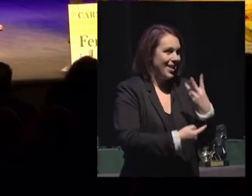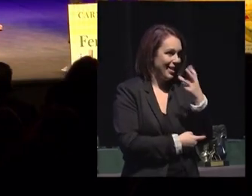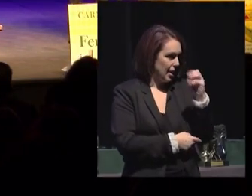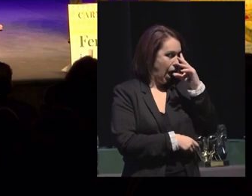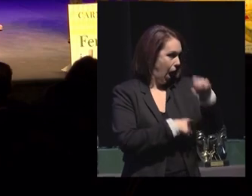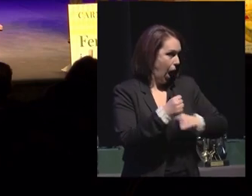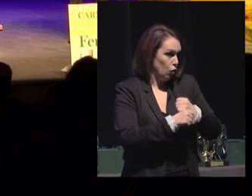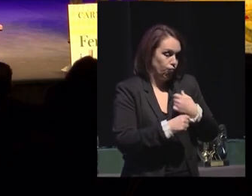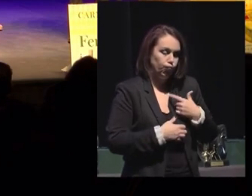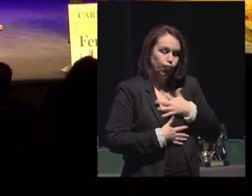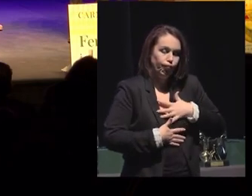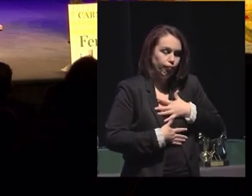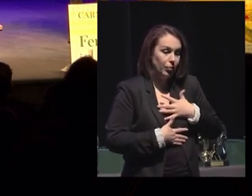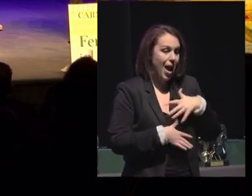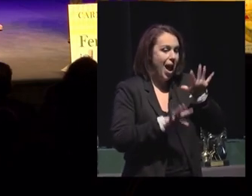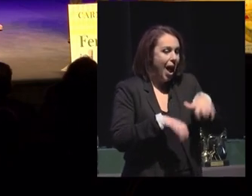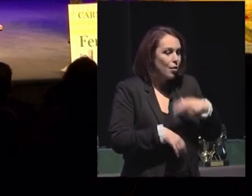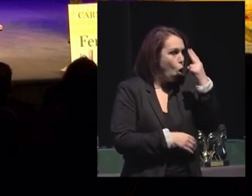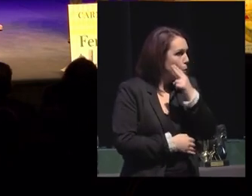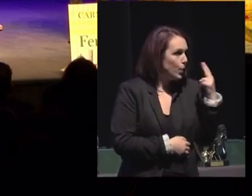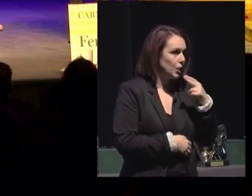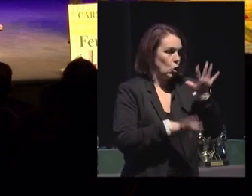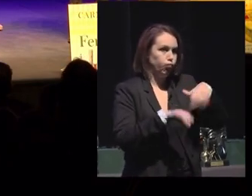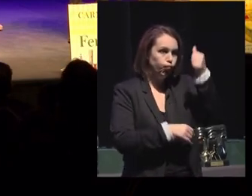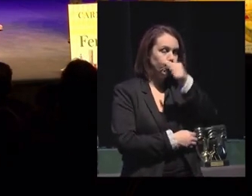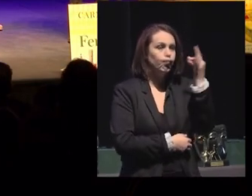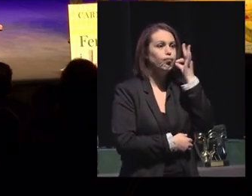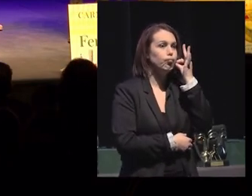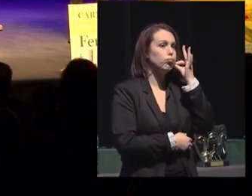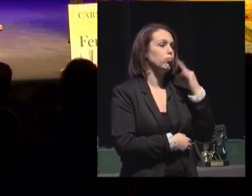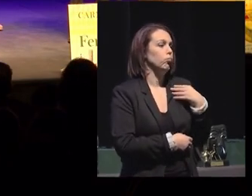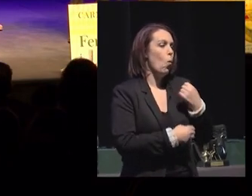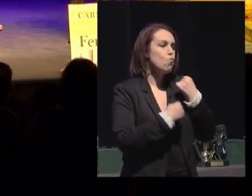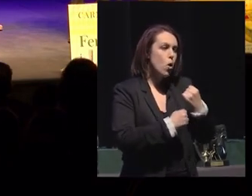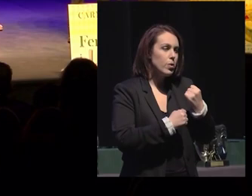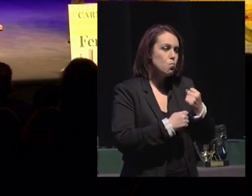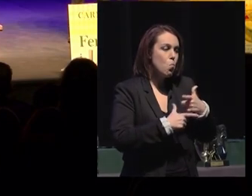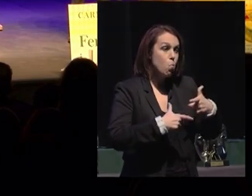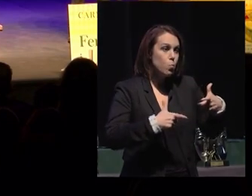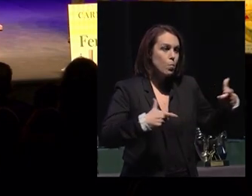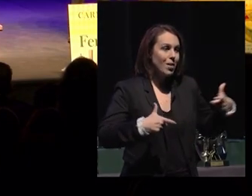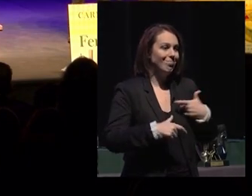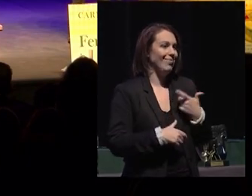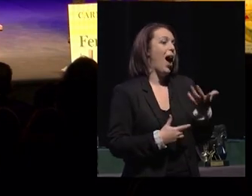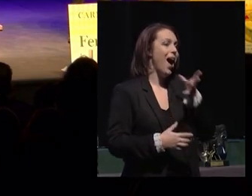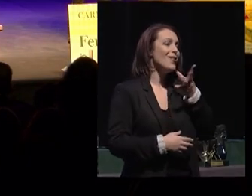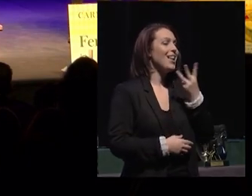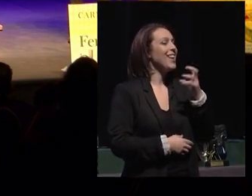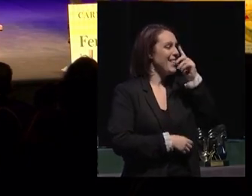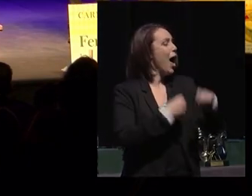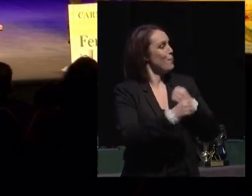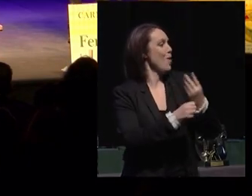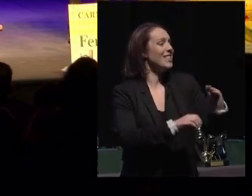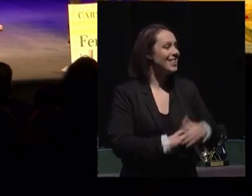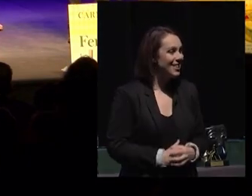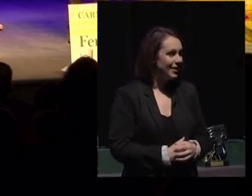y nuestro compromiso con Cádiz, con los gaditanos y las gaditanas, es cada día más fuerte, así que vamos a por otros 30 años más. Por supuesto,